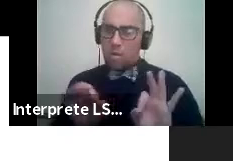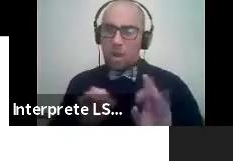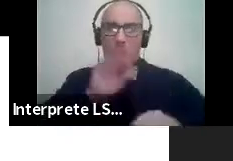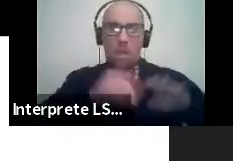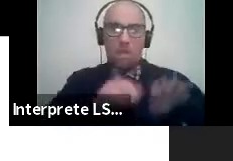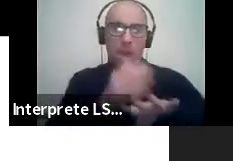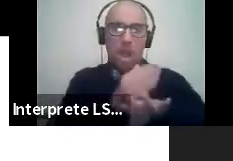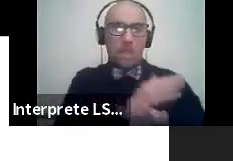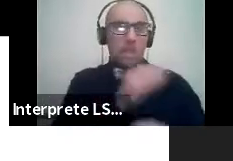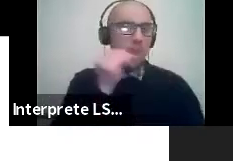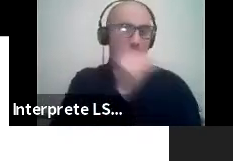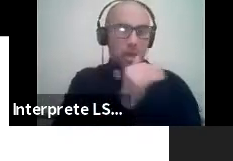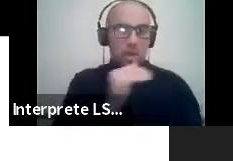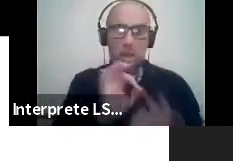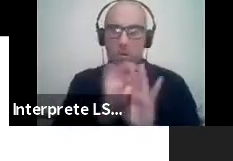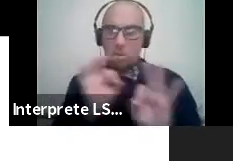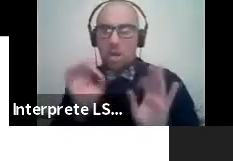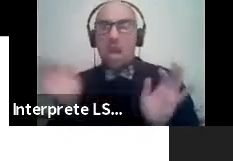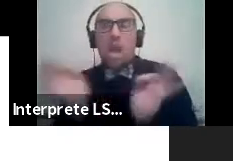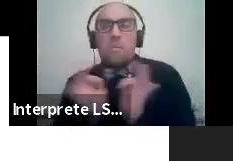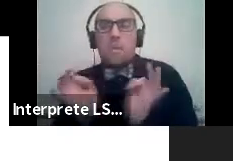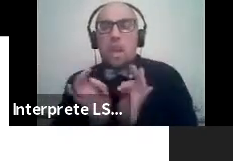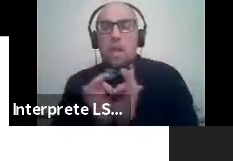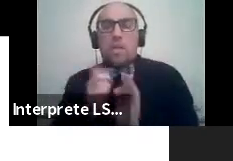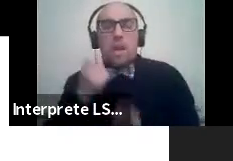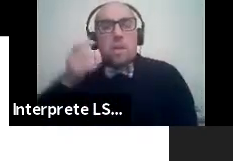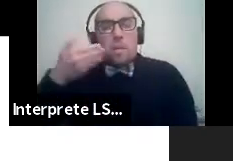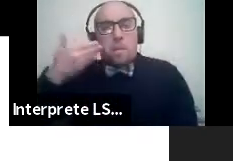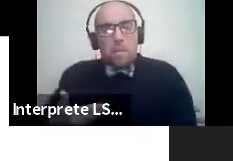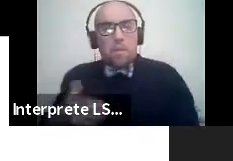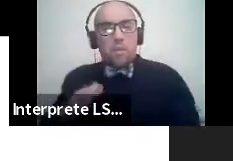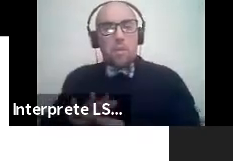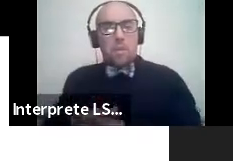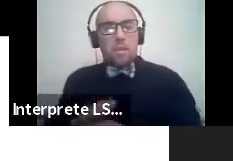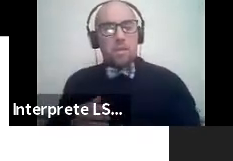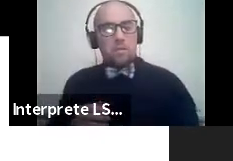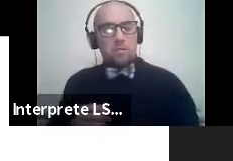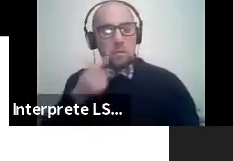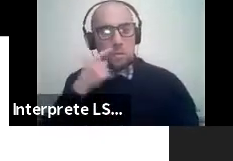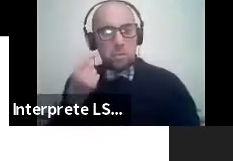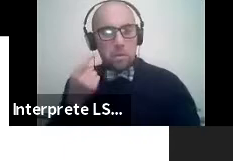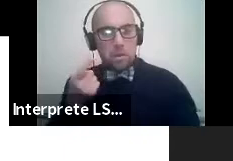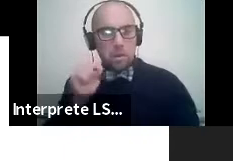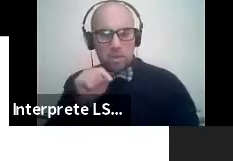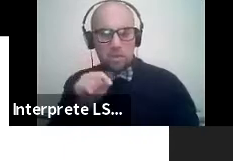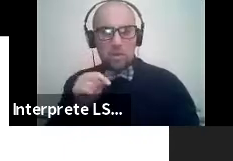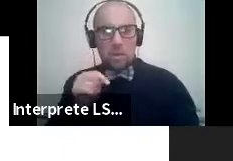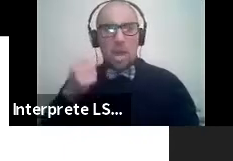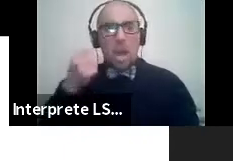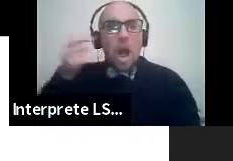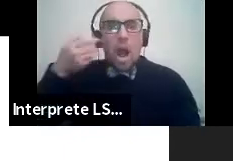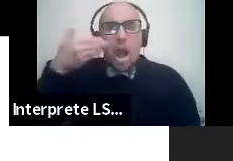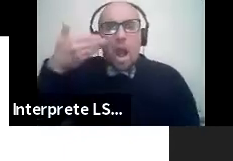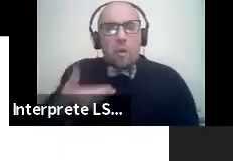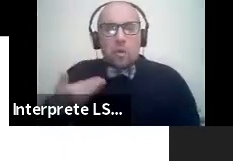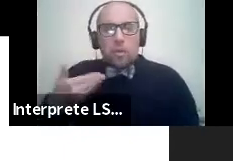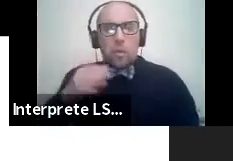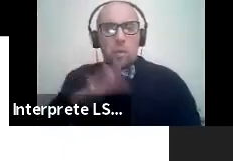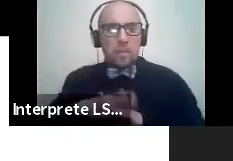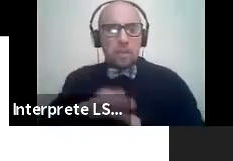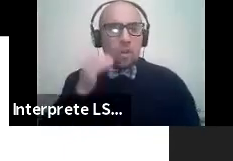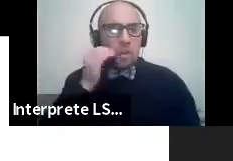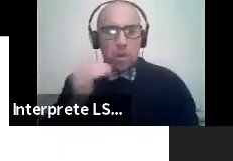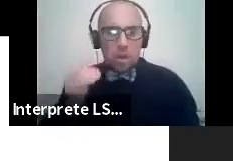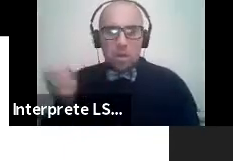las niñas explicaba el autoconcepto matemático de los niños. O sea, el autoconcepto matemático pareciera que viene con la